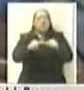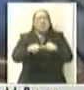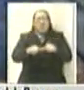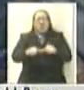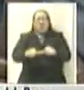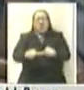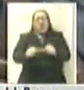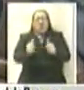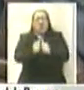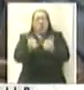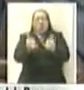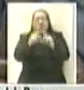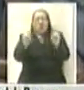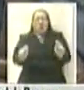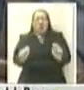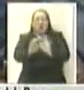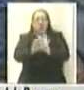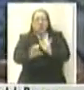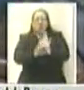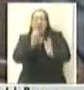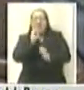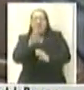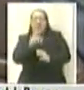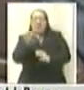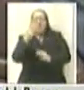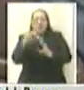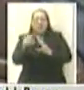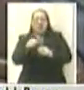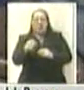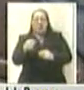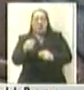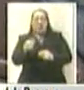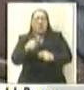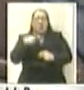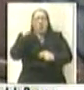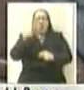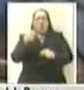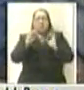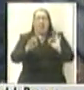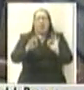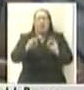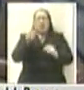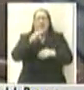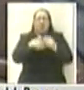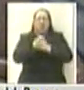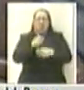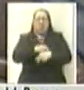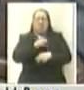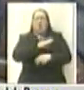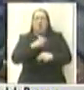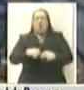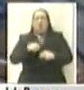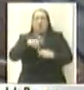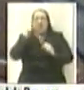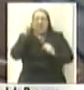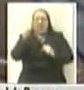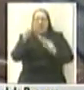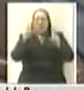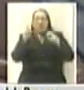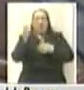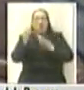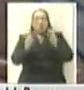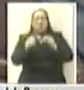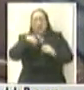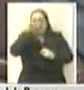mantiene el actual Tribunal Constitucional va a producir fallos riesgosos para la vigencia del Estado Democrático, la política económica